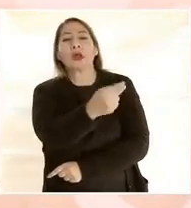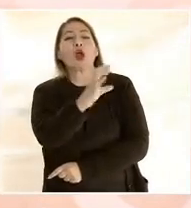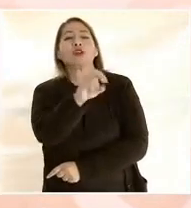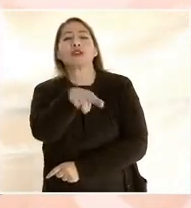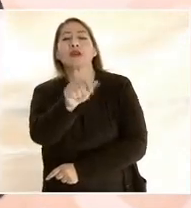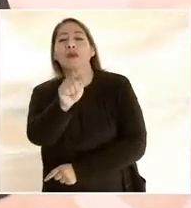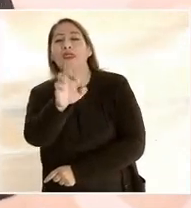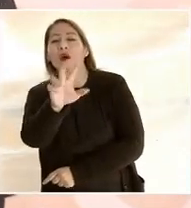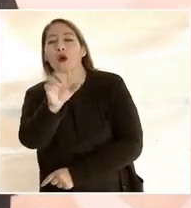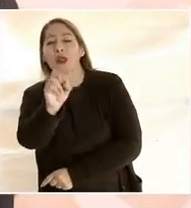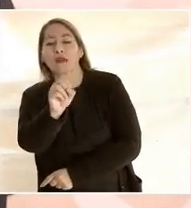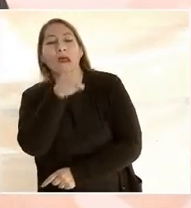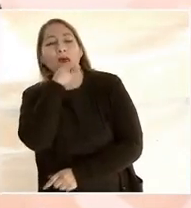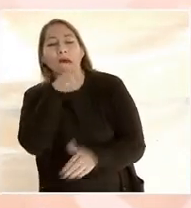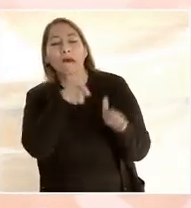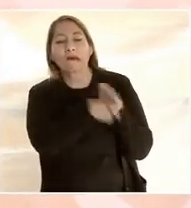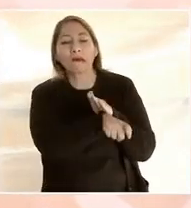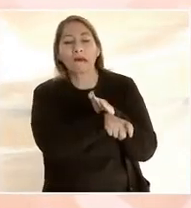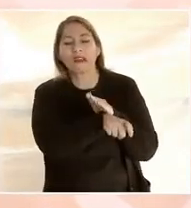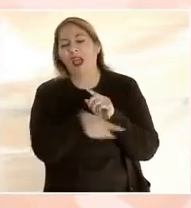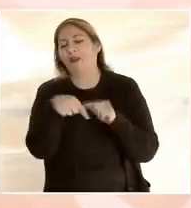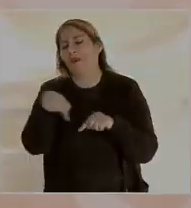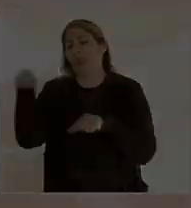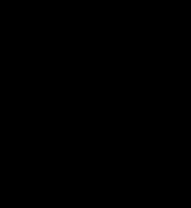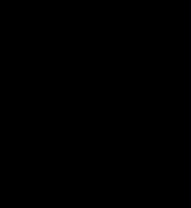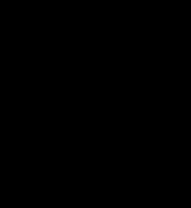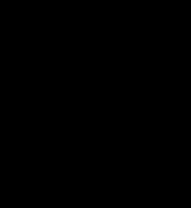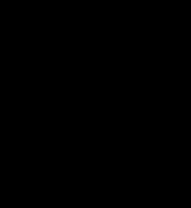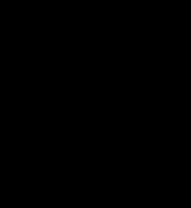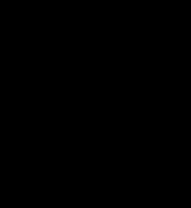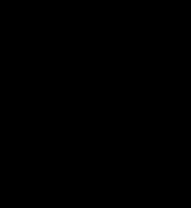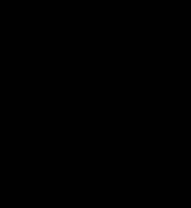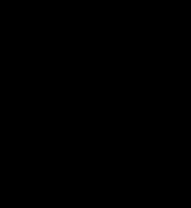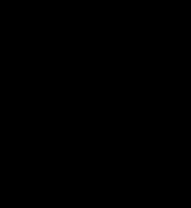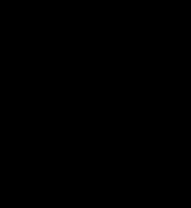corruptos ya nos habrían derrotado.